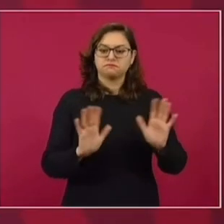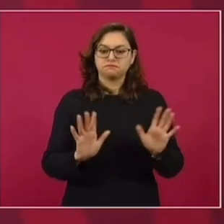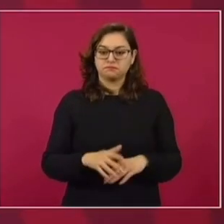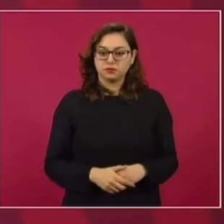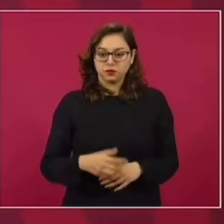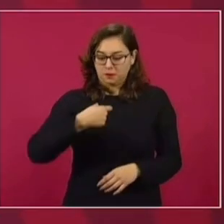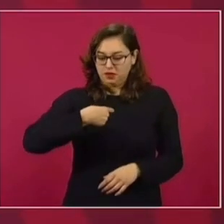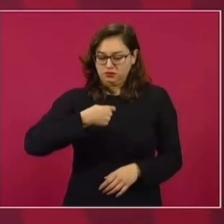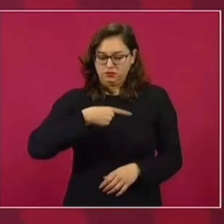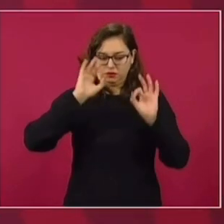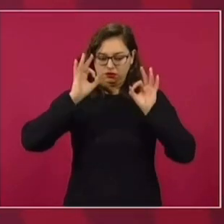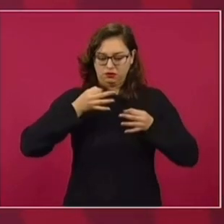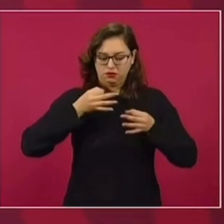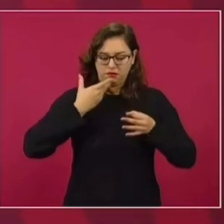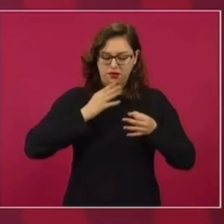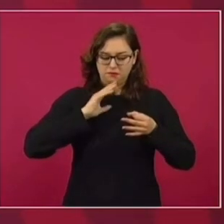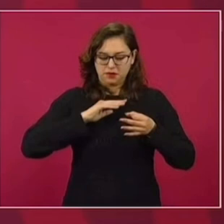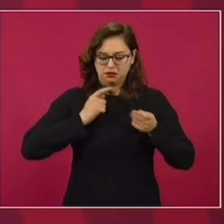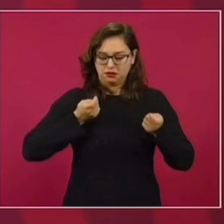que nosotros mismos